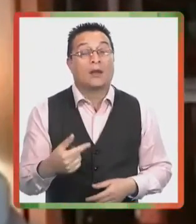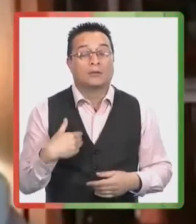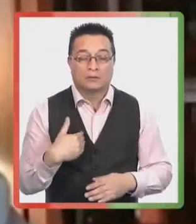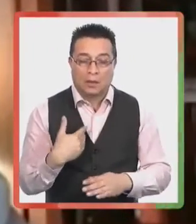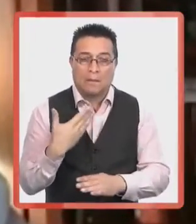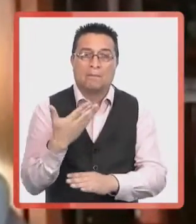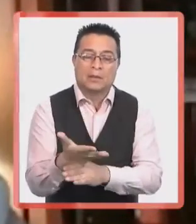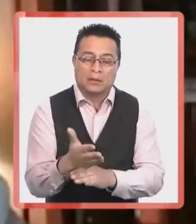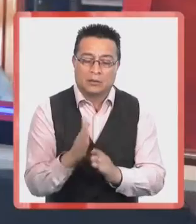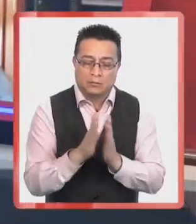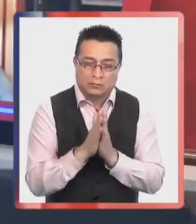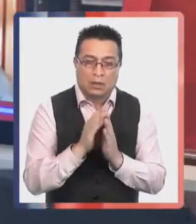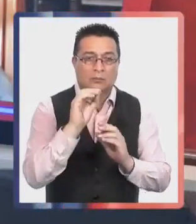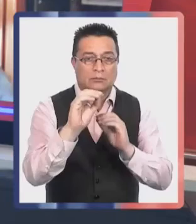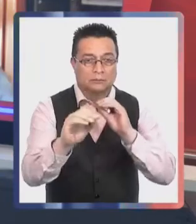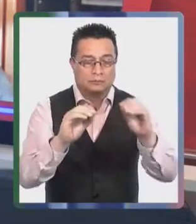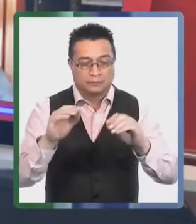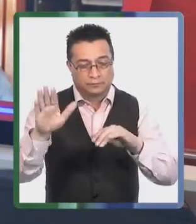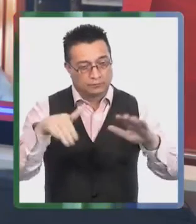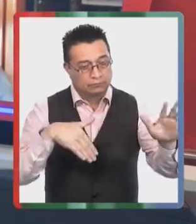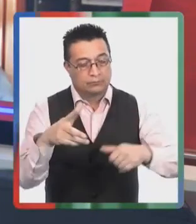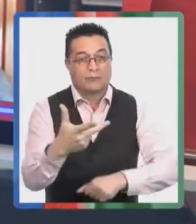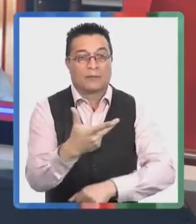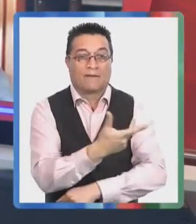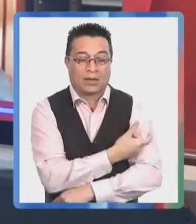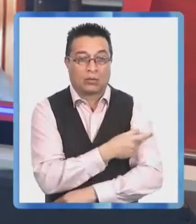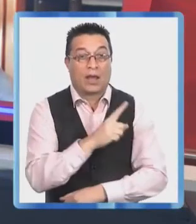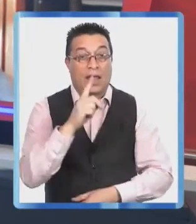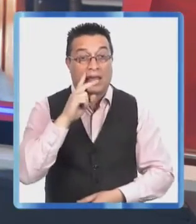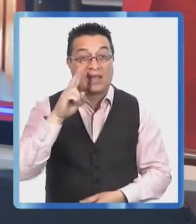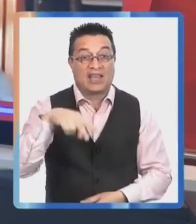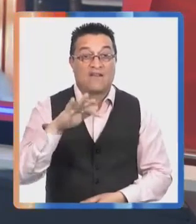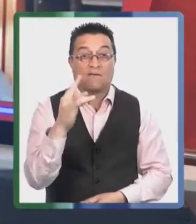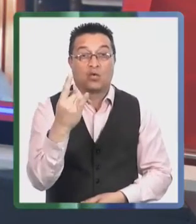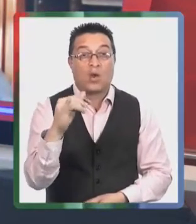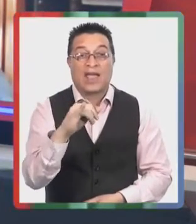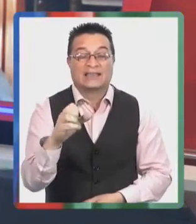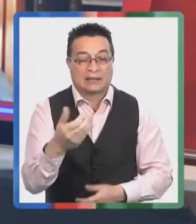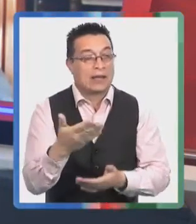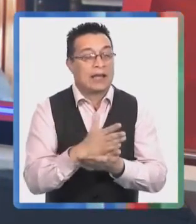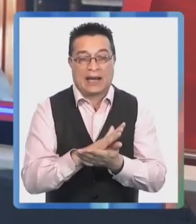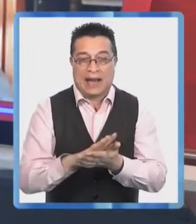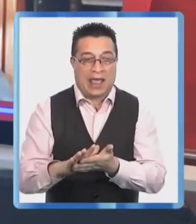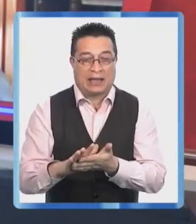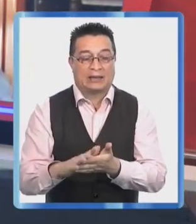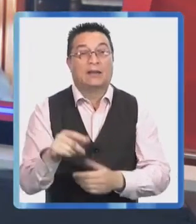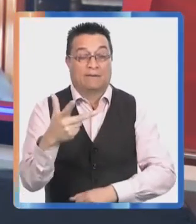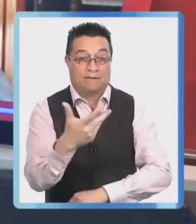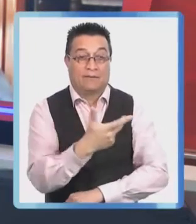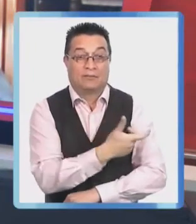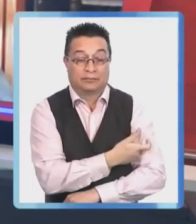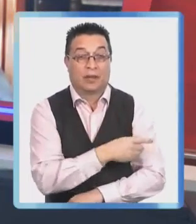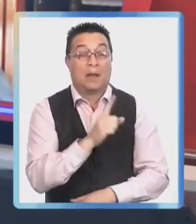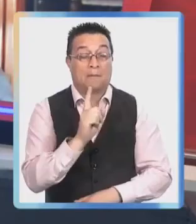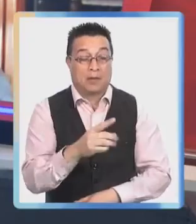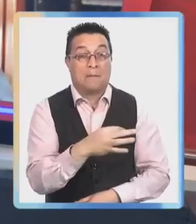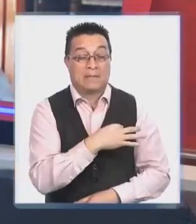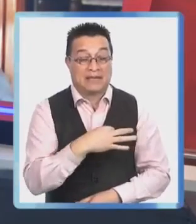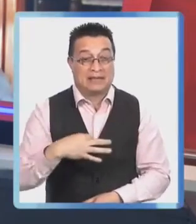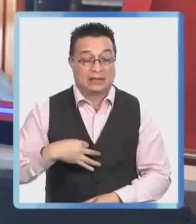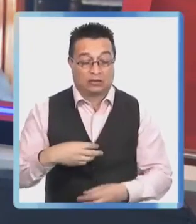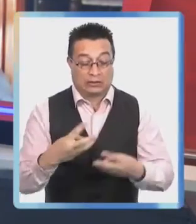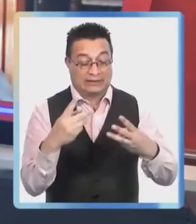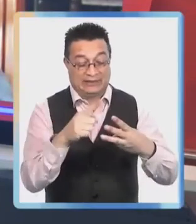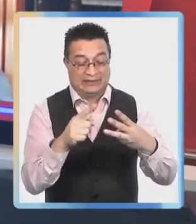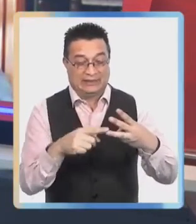yo les llamo a que se vacunen. La vacuna contra la influenza en Chile es gratuita. La vacuna que coloca el Ministerio de